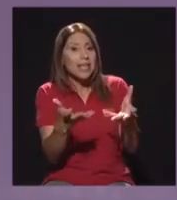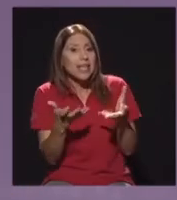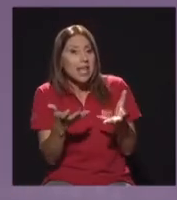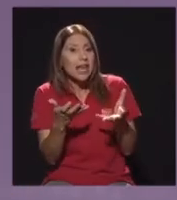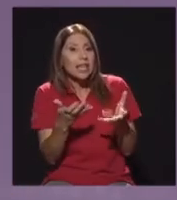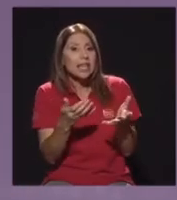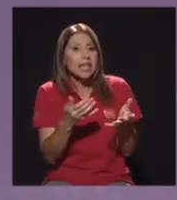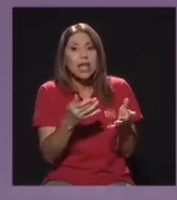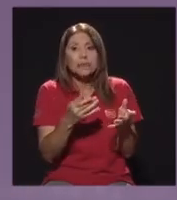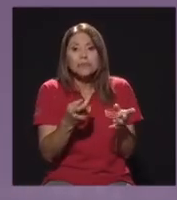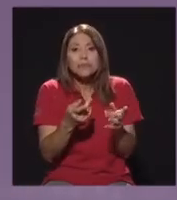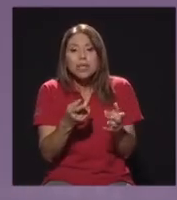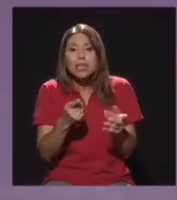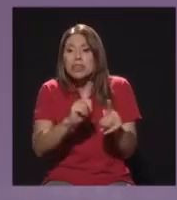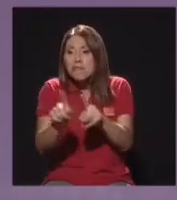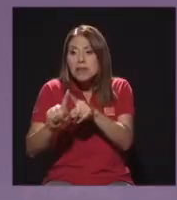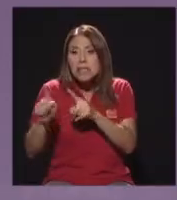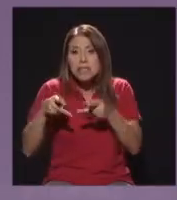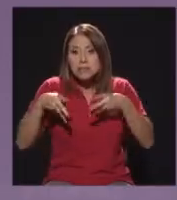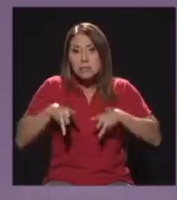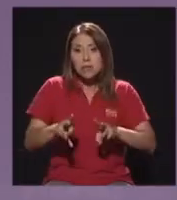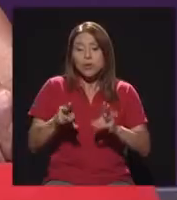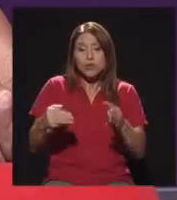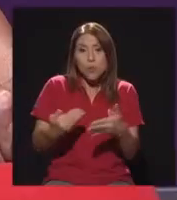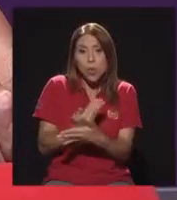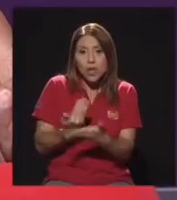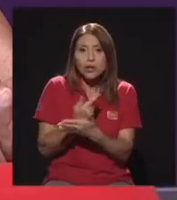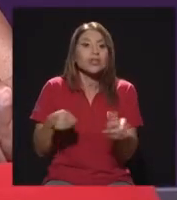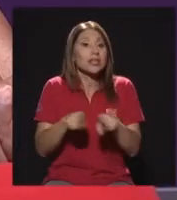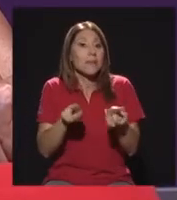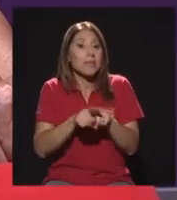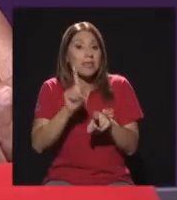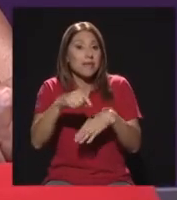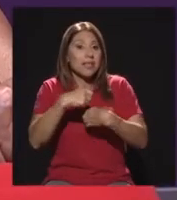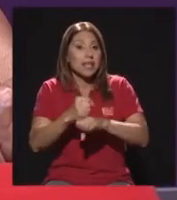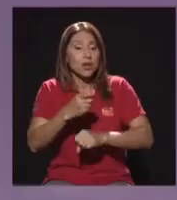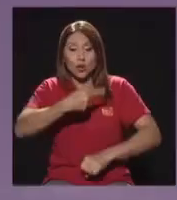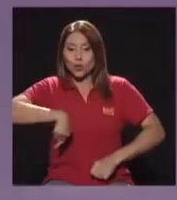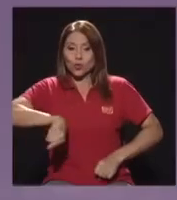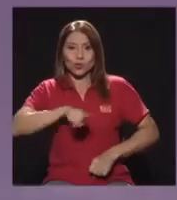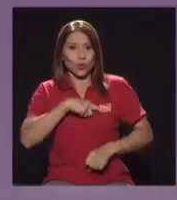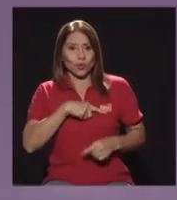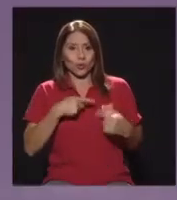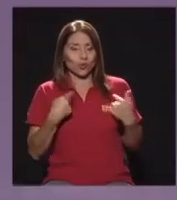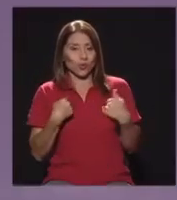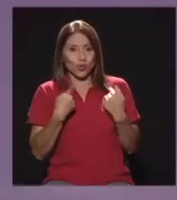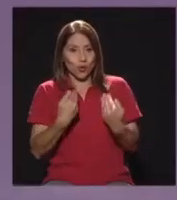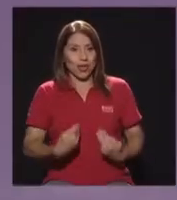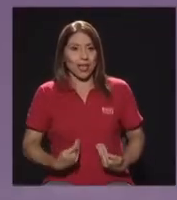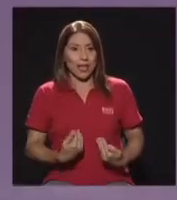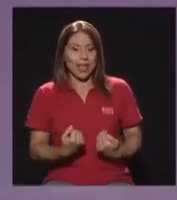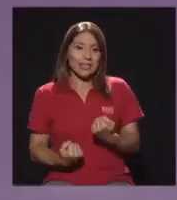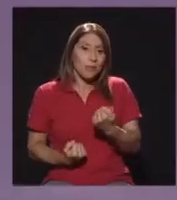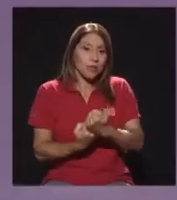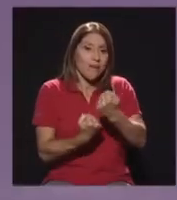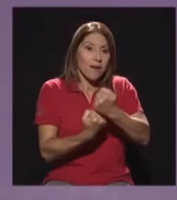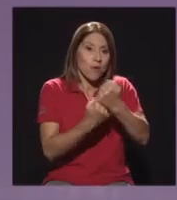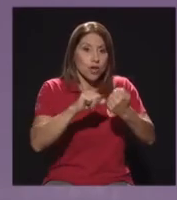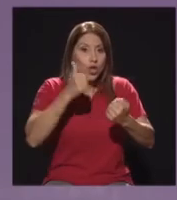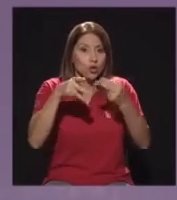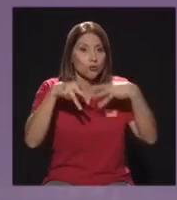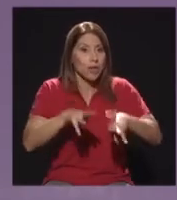otros métodos modernos pues también tendría que hacerlo y nosotros no les estaremos imponiendo los que estamos a favor de otros métodos